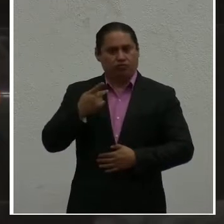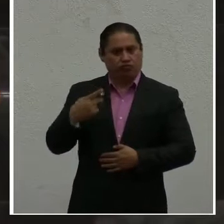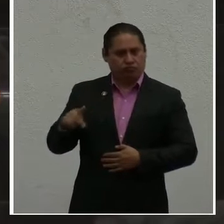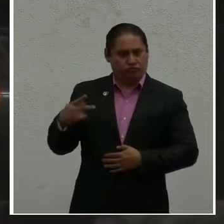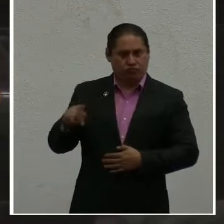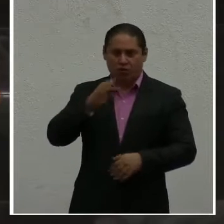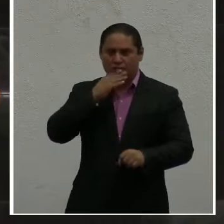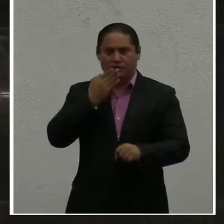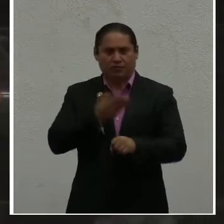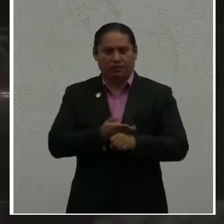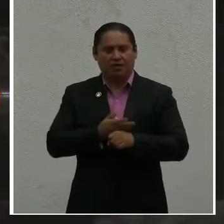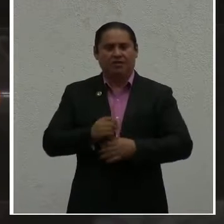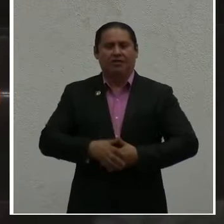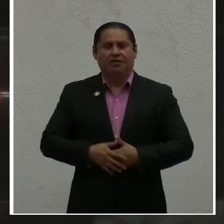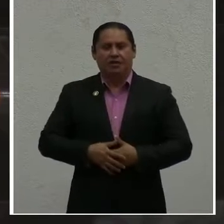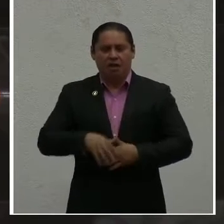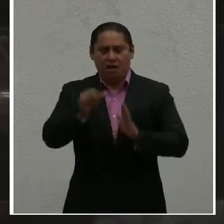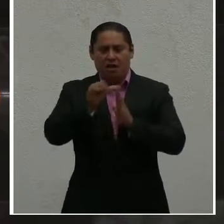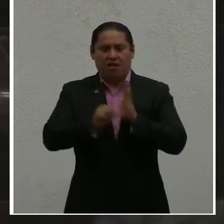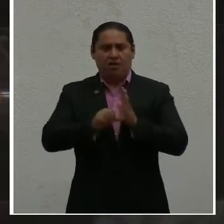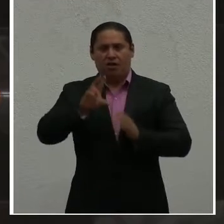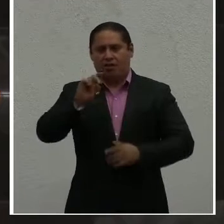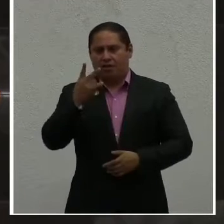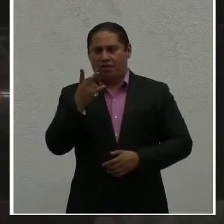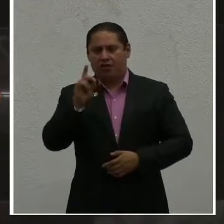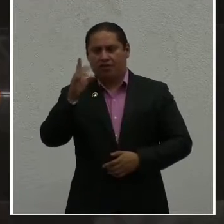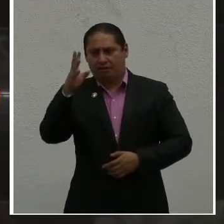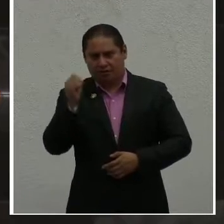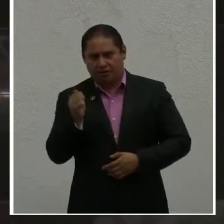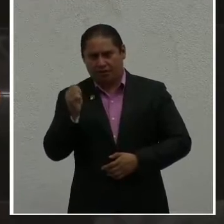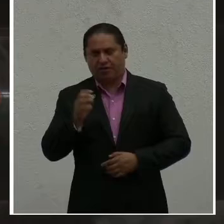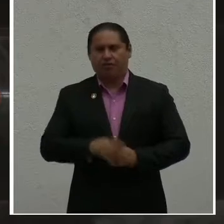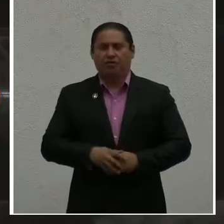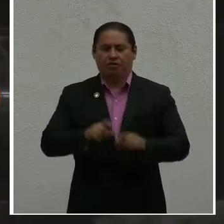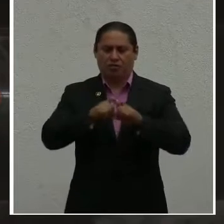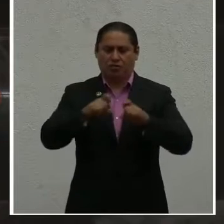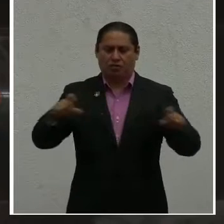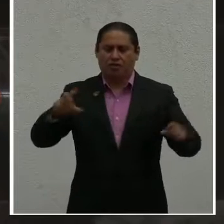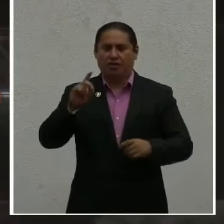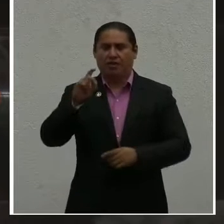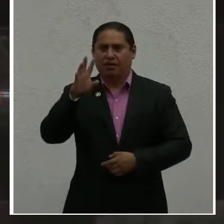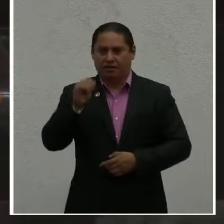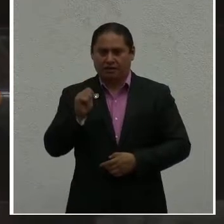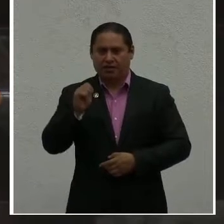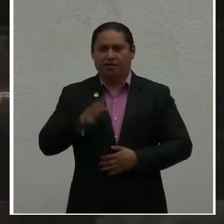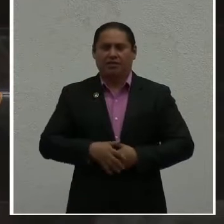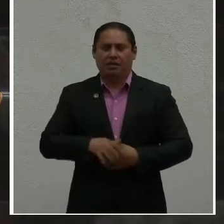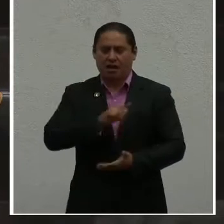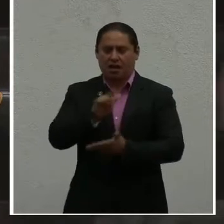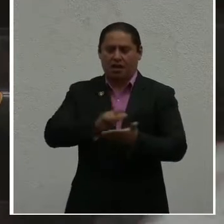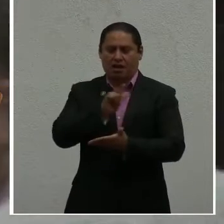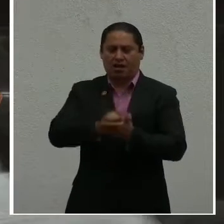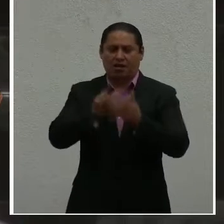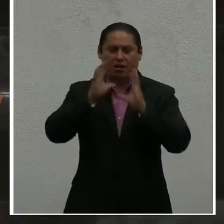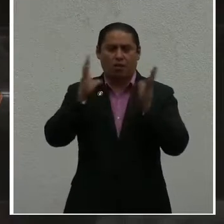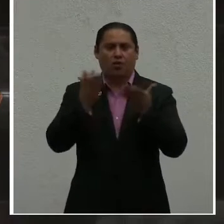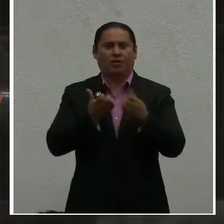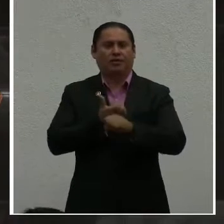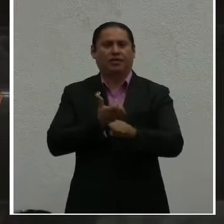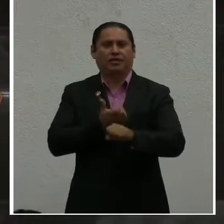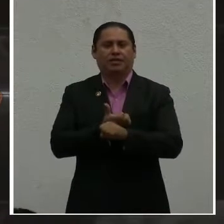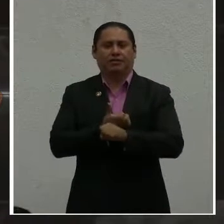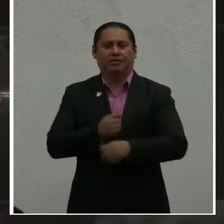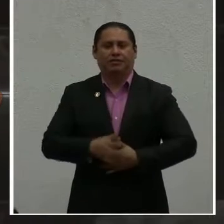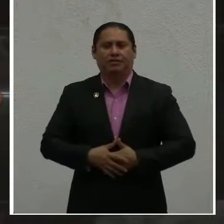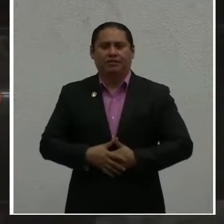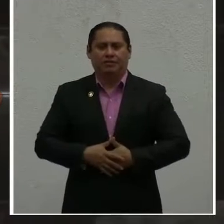que nos confieren los artículos 32 y 39 en sus fracciones 39 de la Ley Orgánica del Congreso del